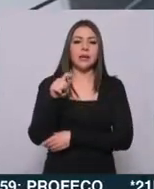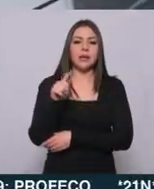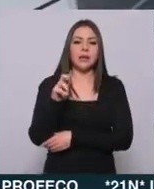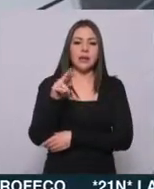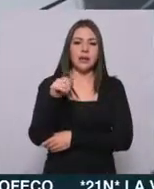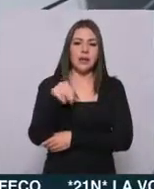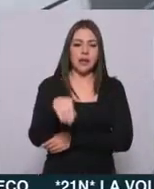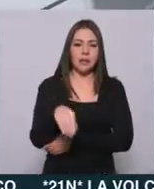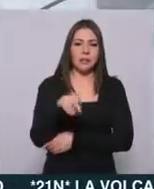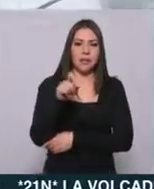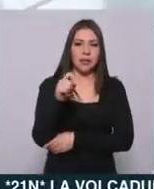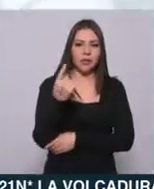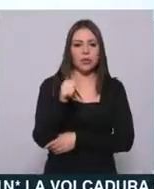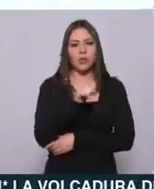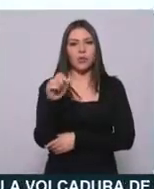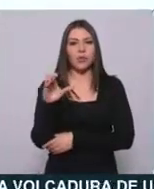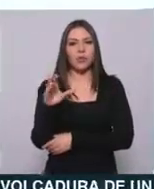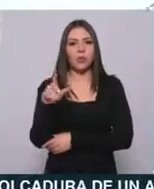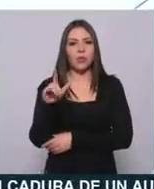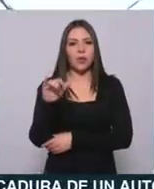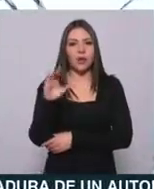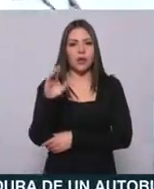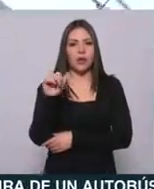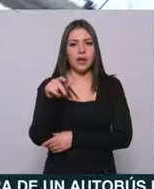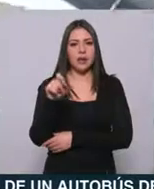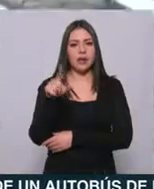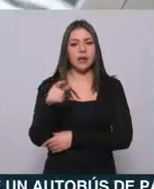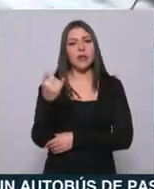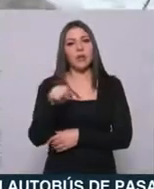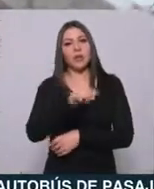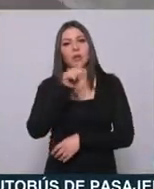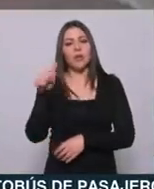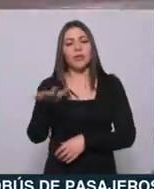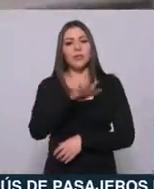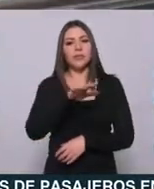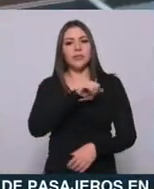37, así como otro que está siendo renivelado en la alcaldía